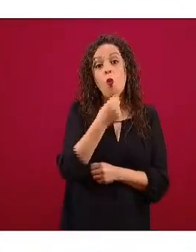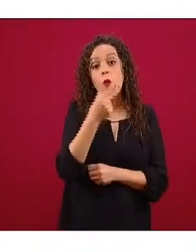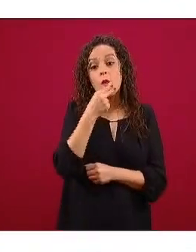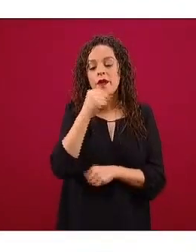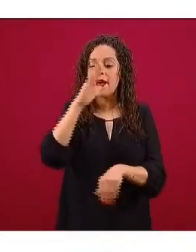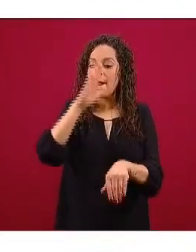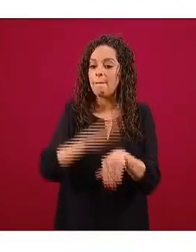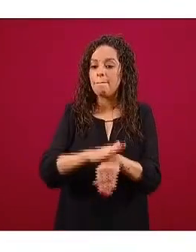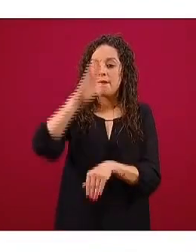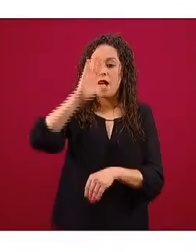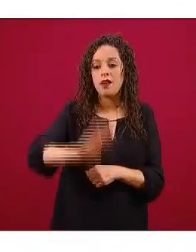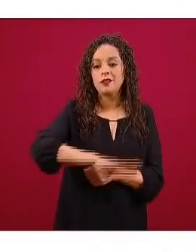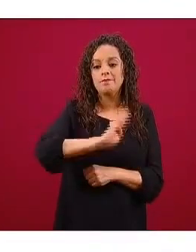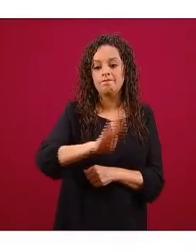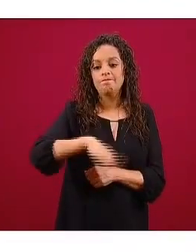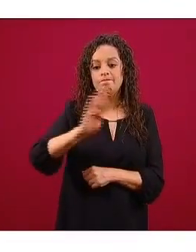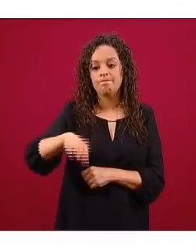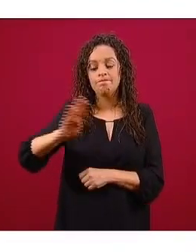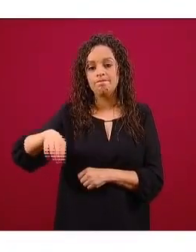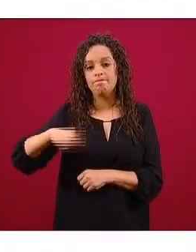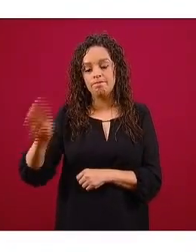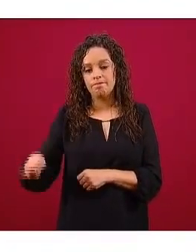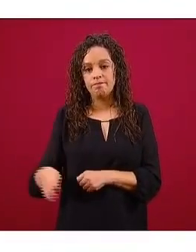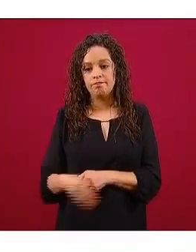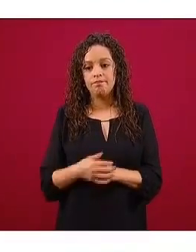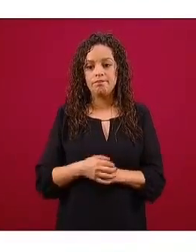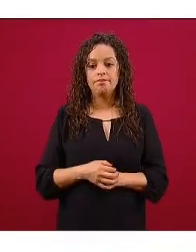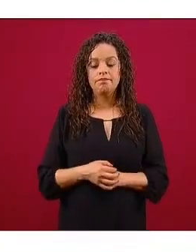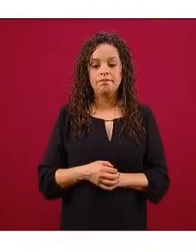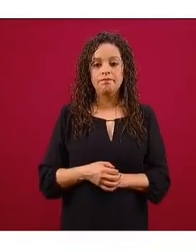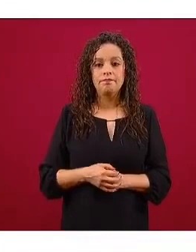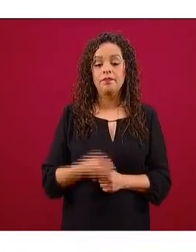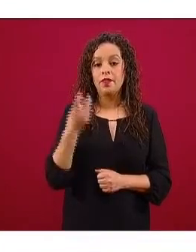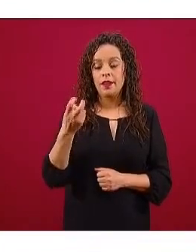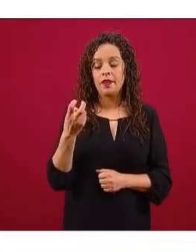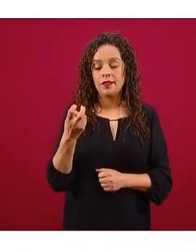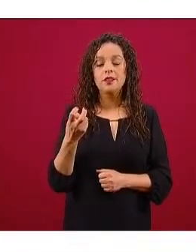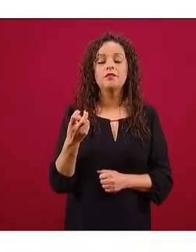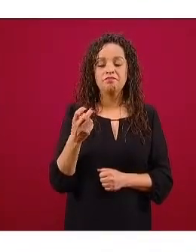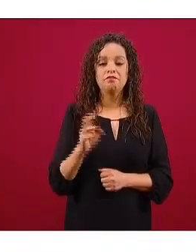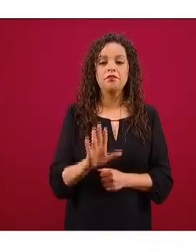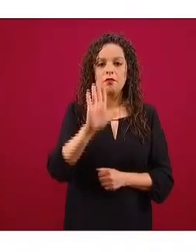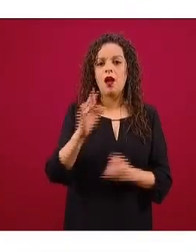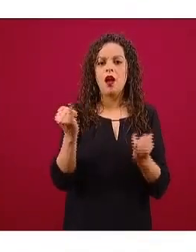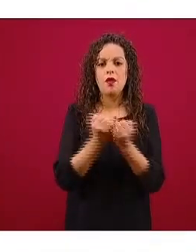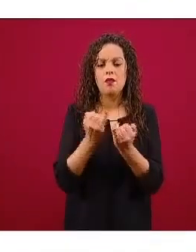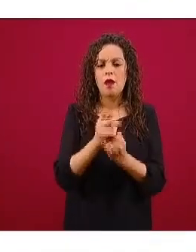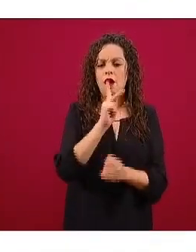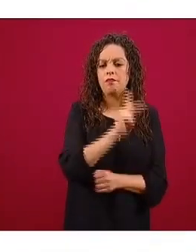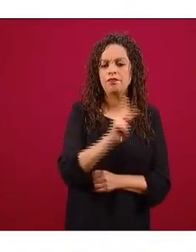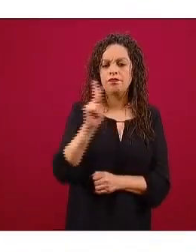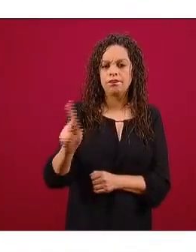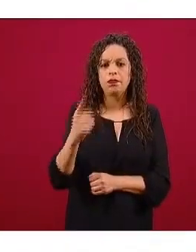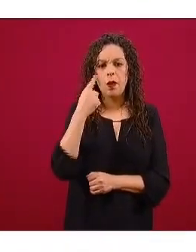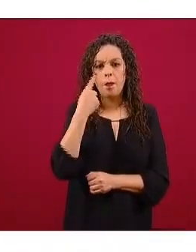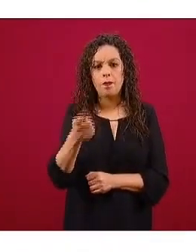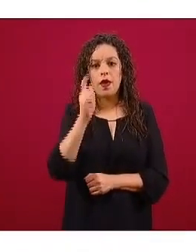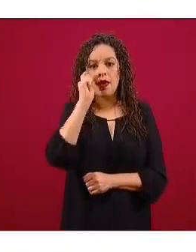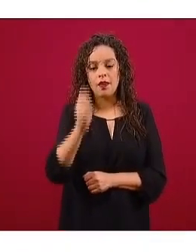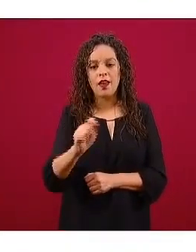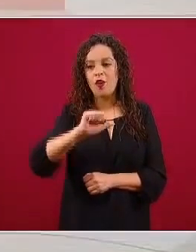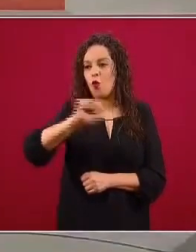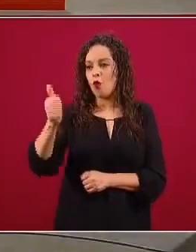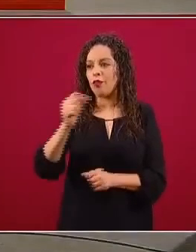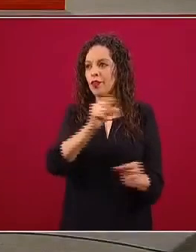los que presentan mayores decesos, y esto es similar también a lo que hemos observado en la población en